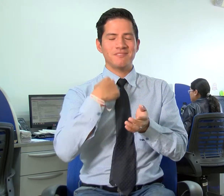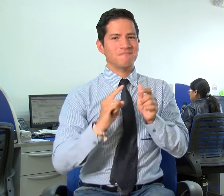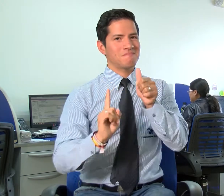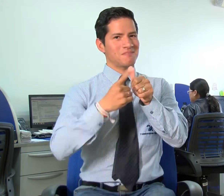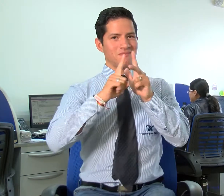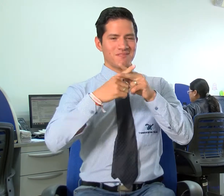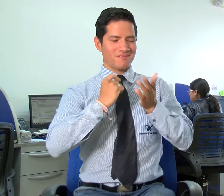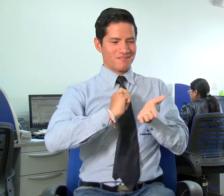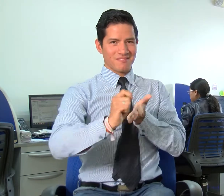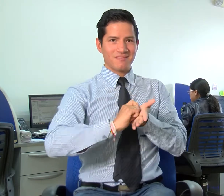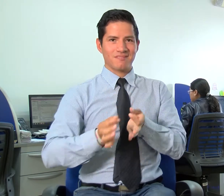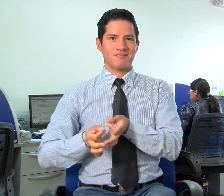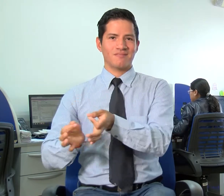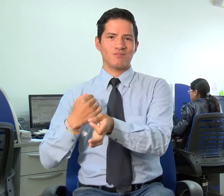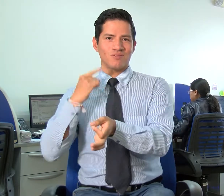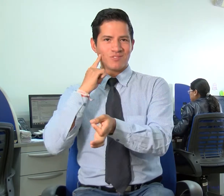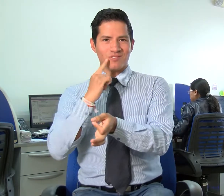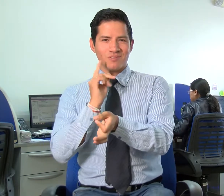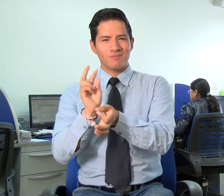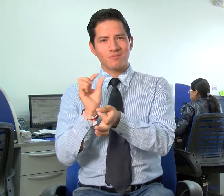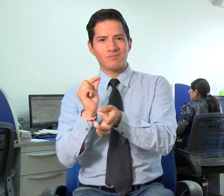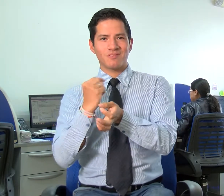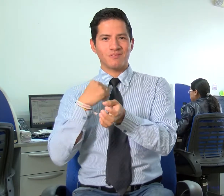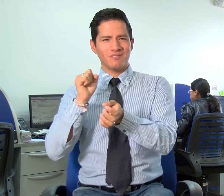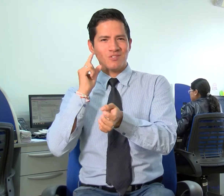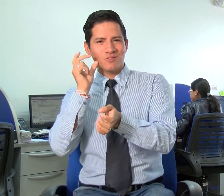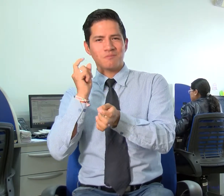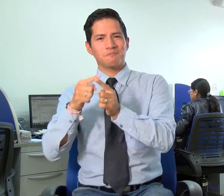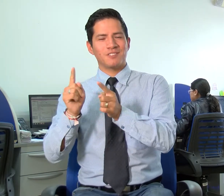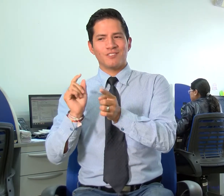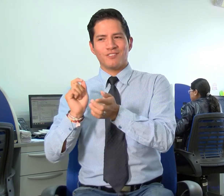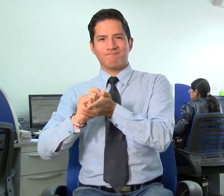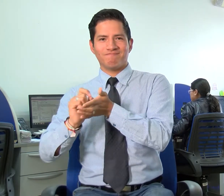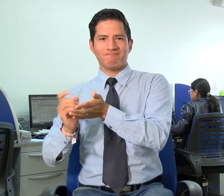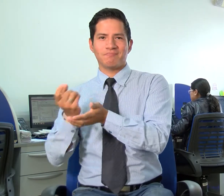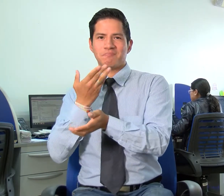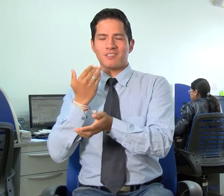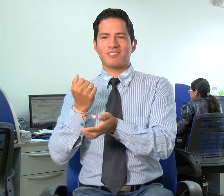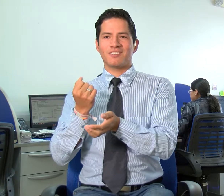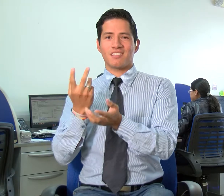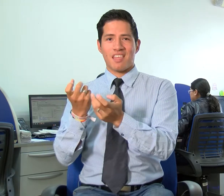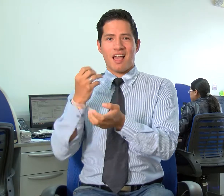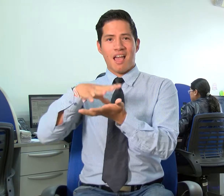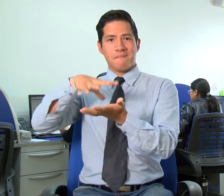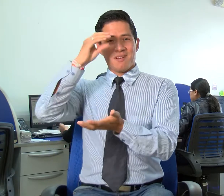Y bueno, también no tenía mucha confianza, así que lo hacíamos mediante la escritura.